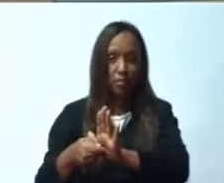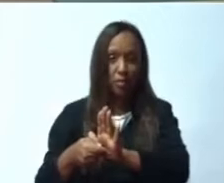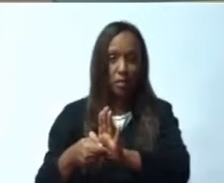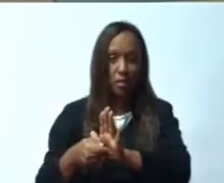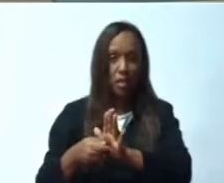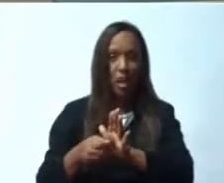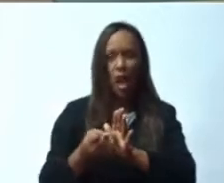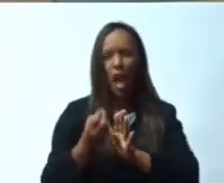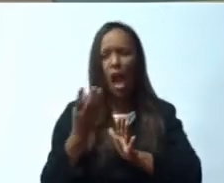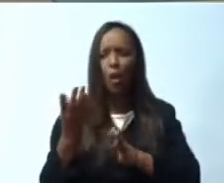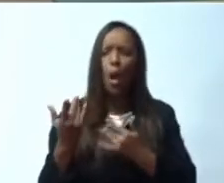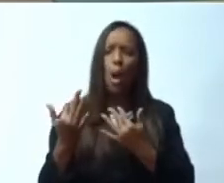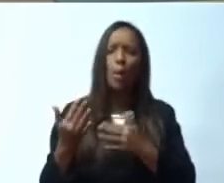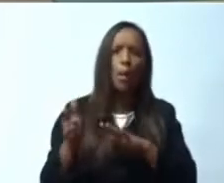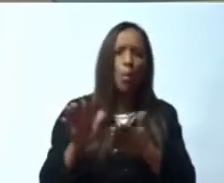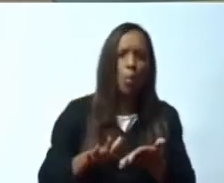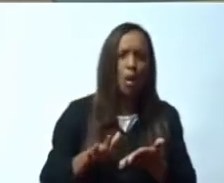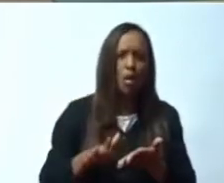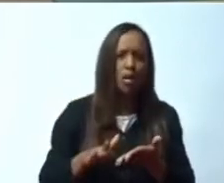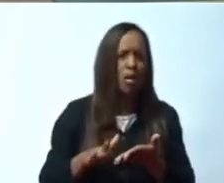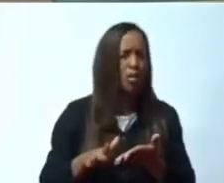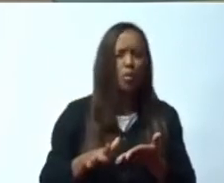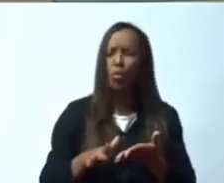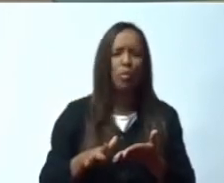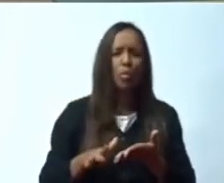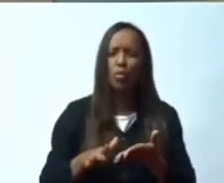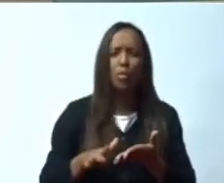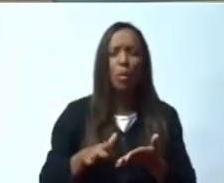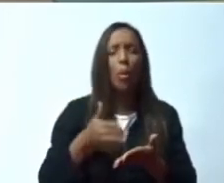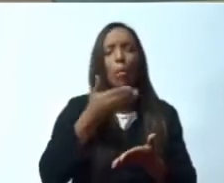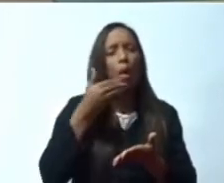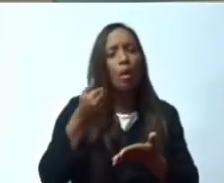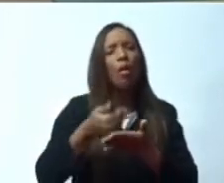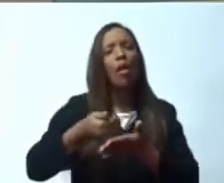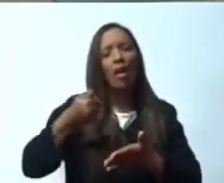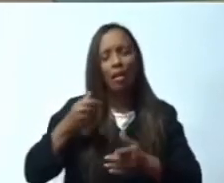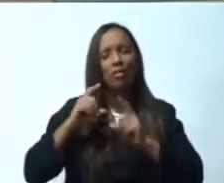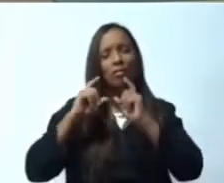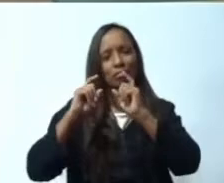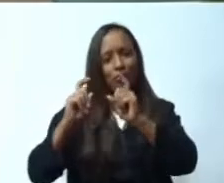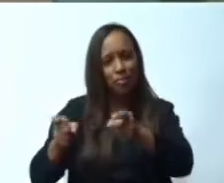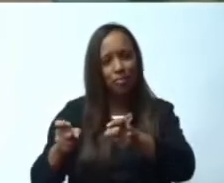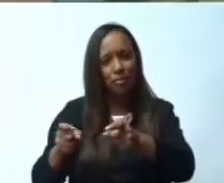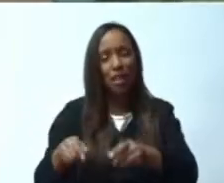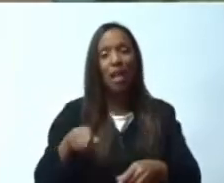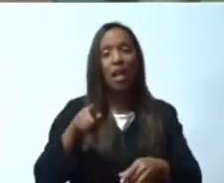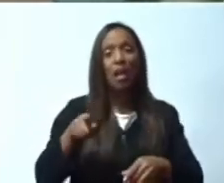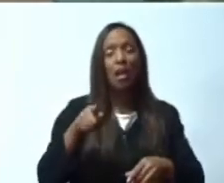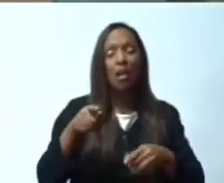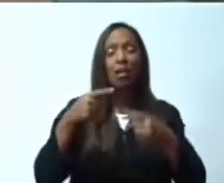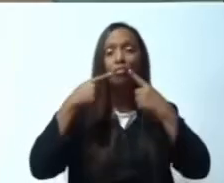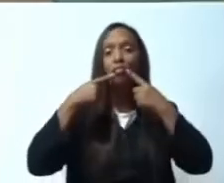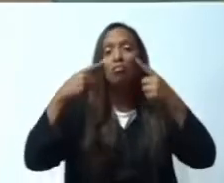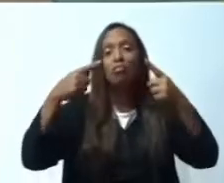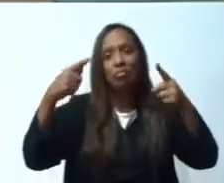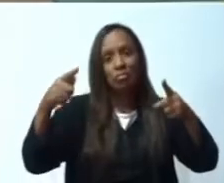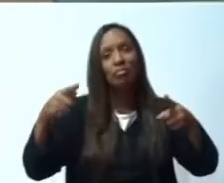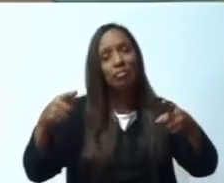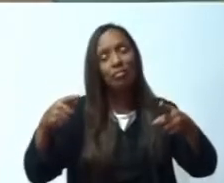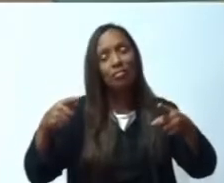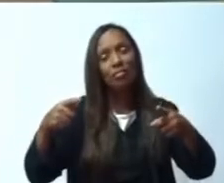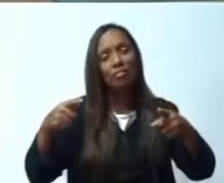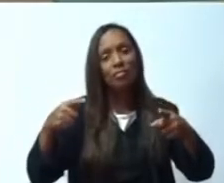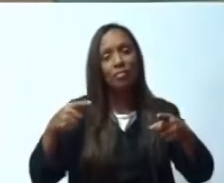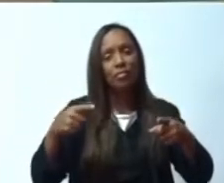destacado escritor de nuestro país. Así que, honorables diputados, pedimos que apoyemos esta iniciativa del